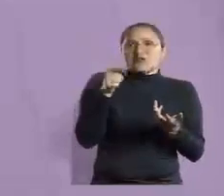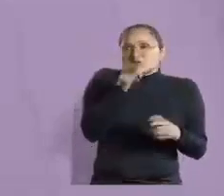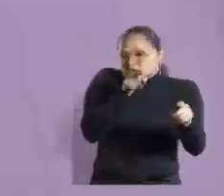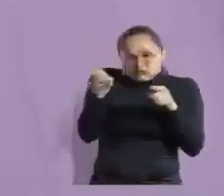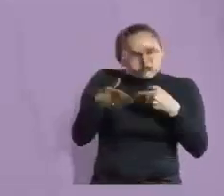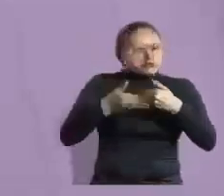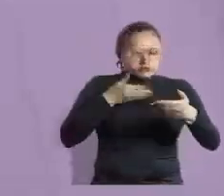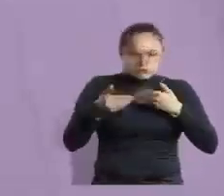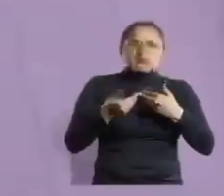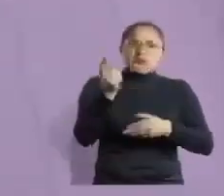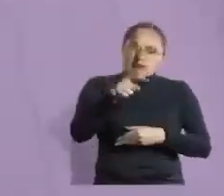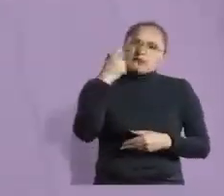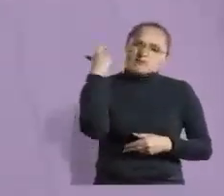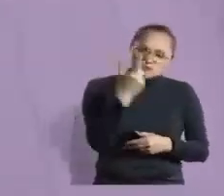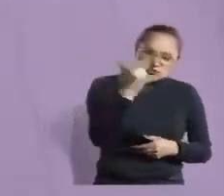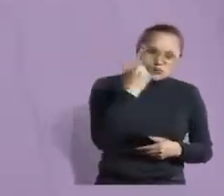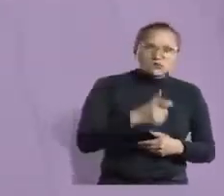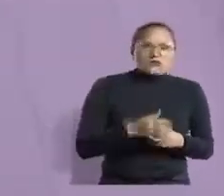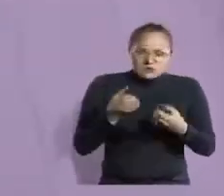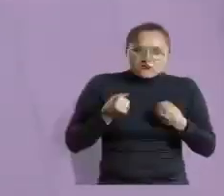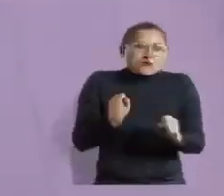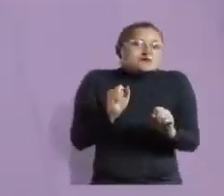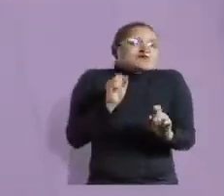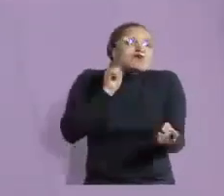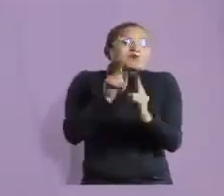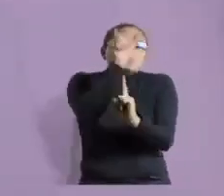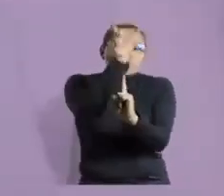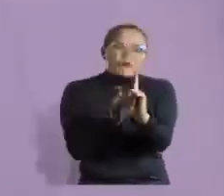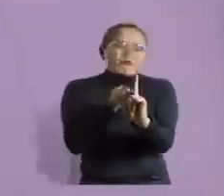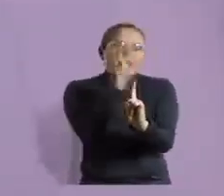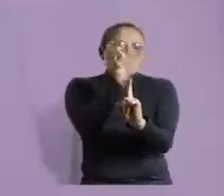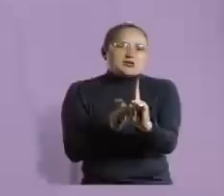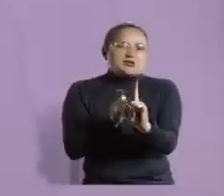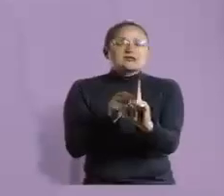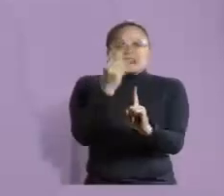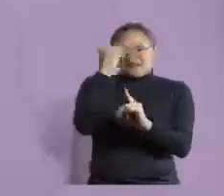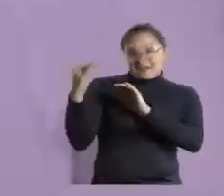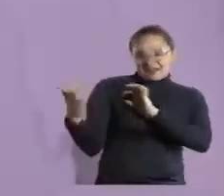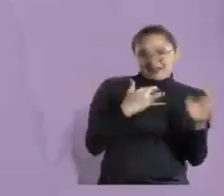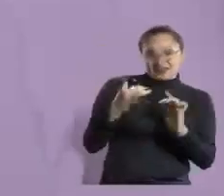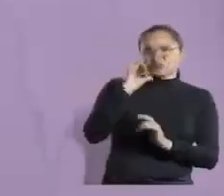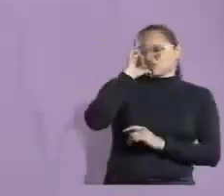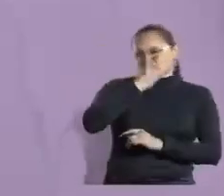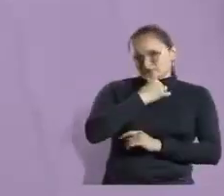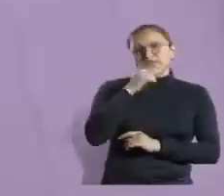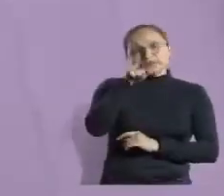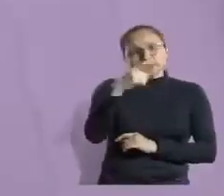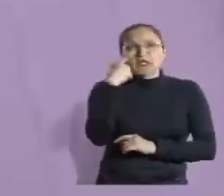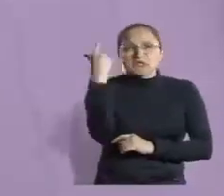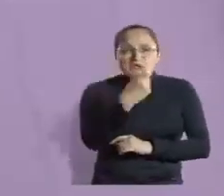que también están desaparecidos porque son seres humanos y esta guerra nos ha dejado un gran dolor por eso tenemos que buscarlos